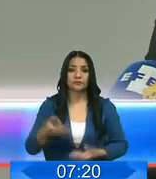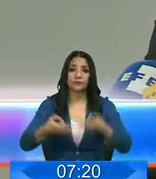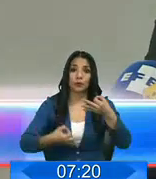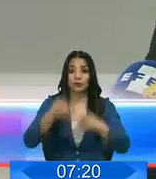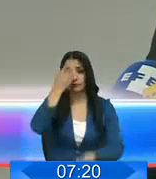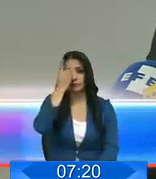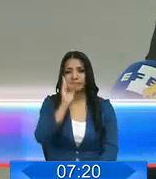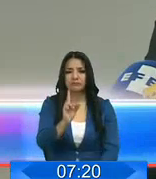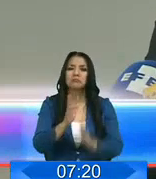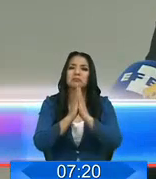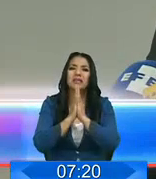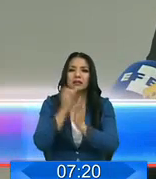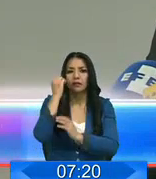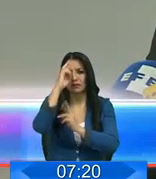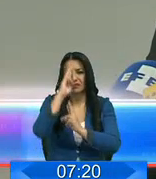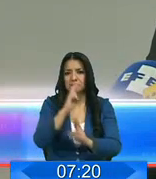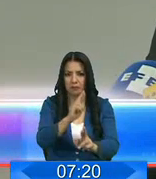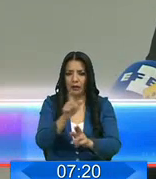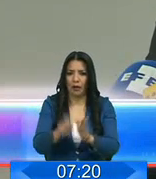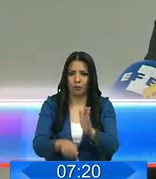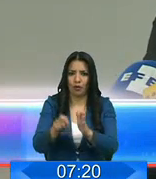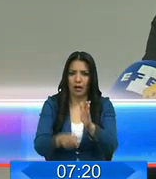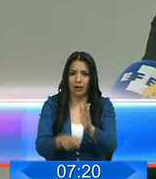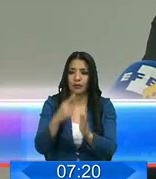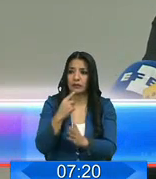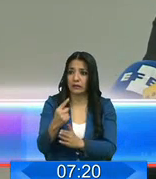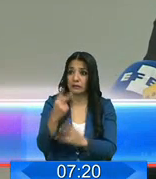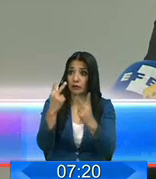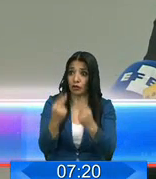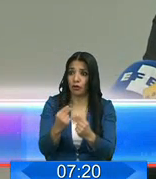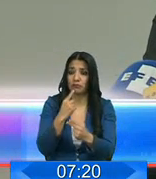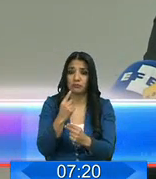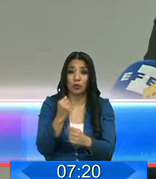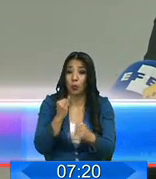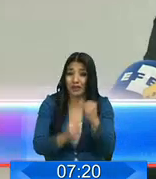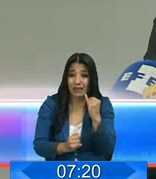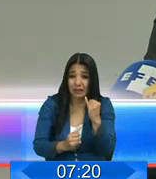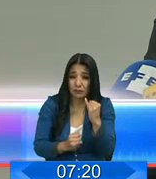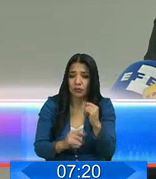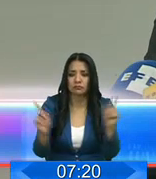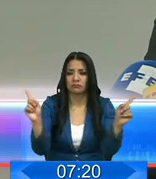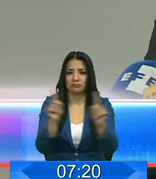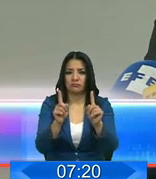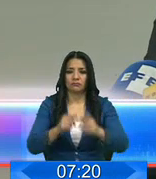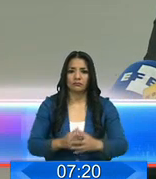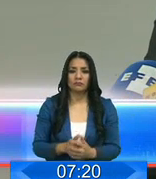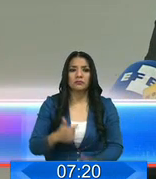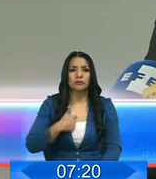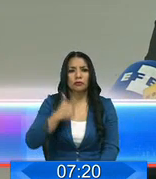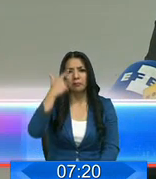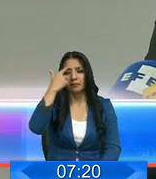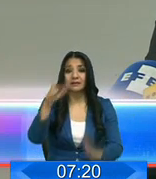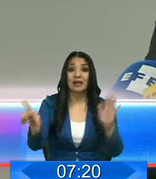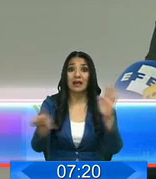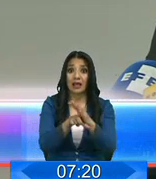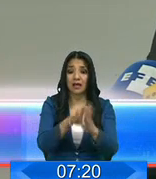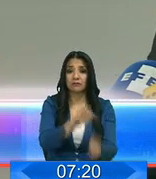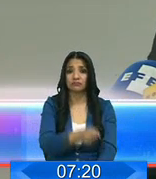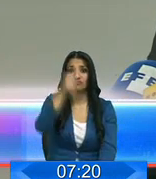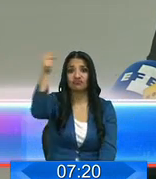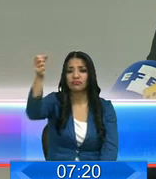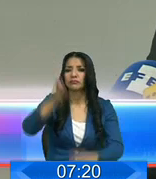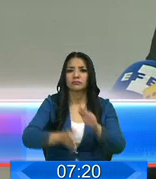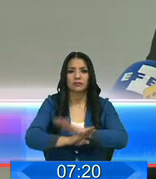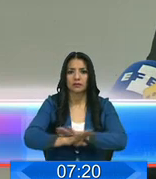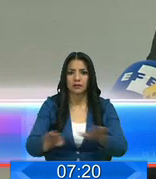habeas corpus que ha planteado la defensa no es de última instancia. Nosotros pensamos que la ley de extradición está caduca,